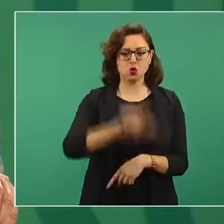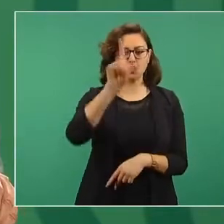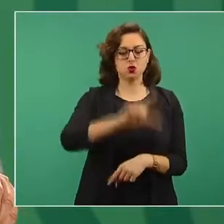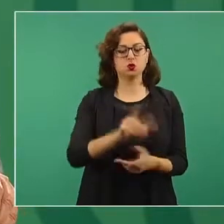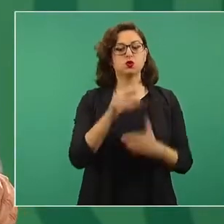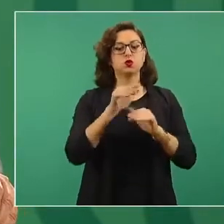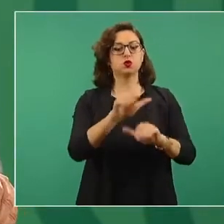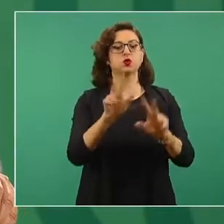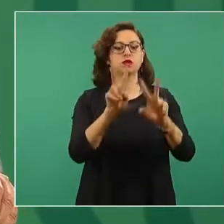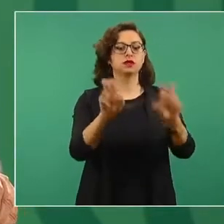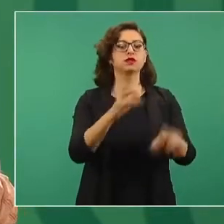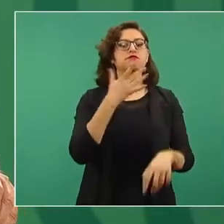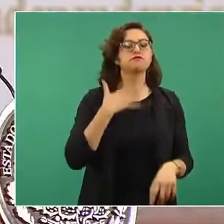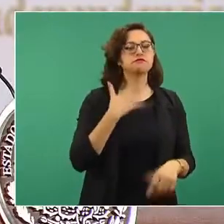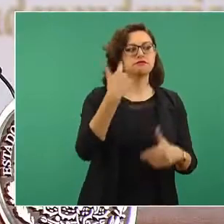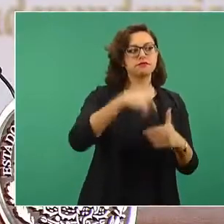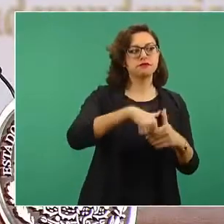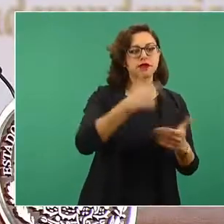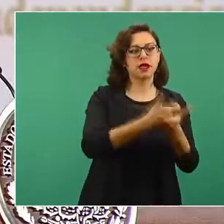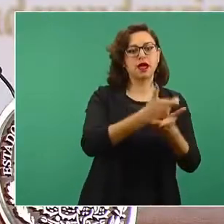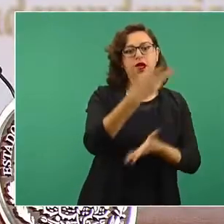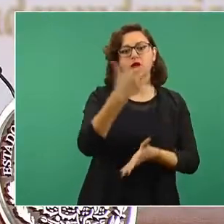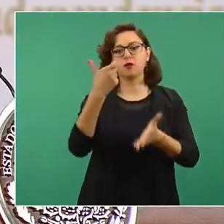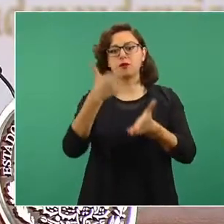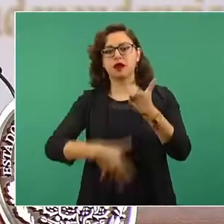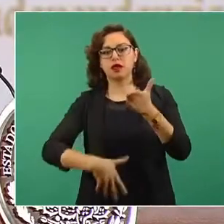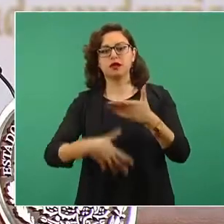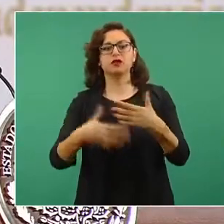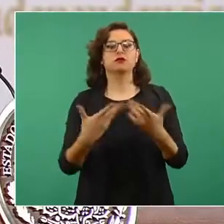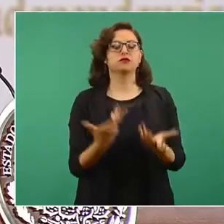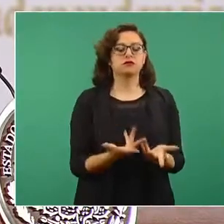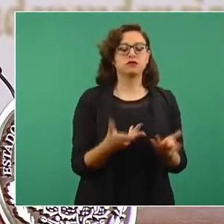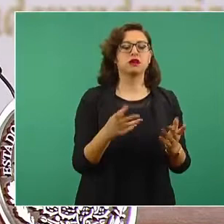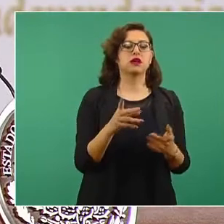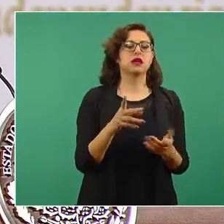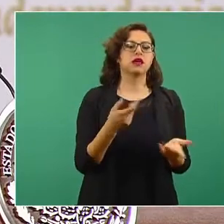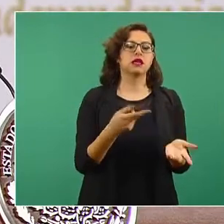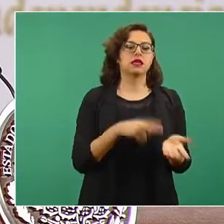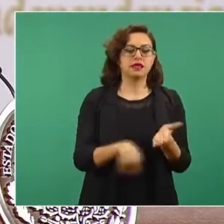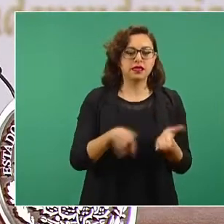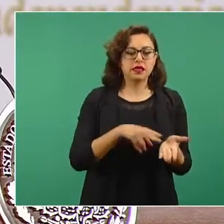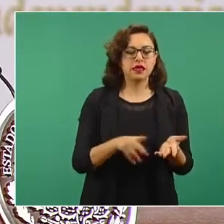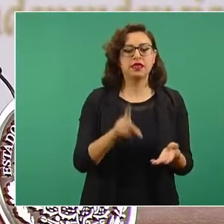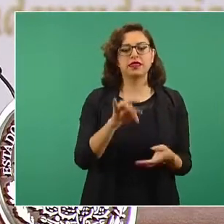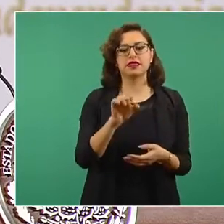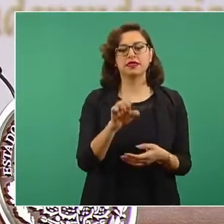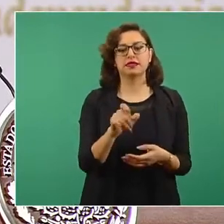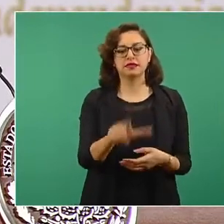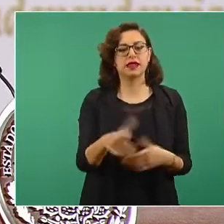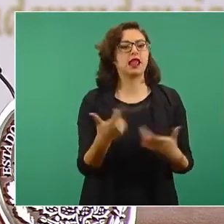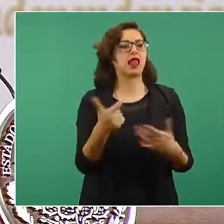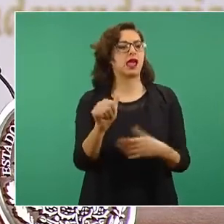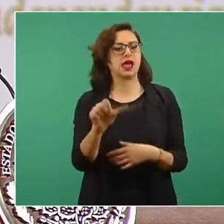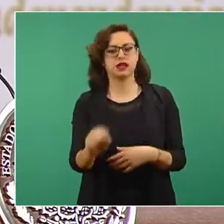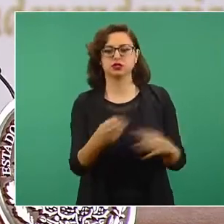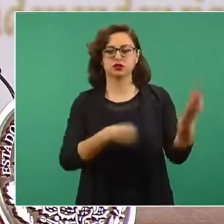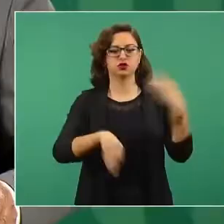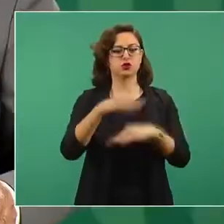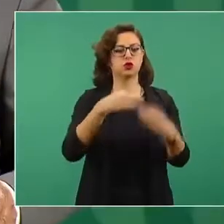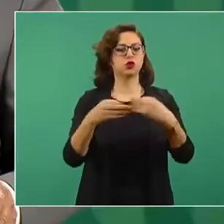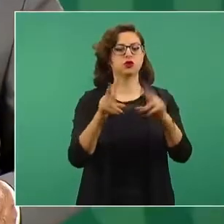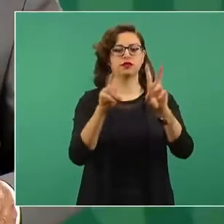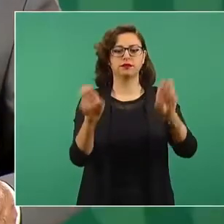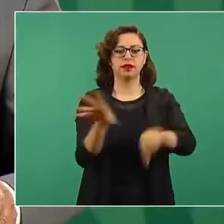precios de las gasolinas, del diésel, del gas, de todos los